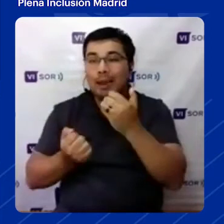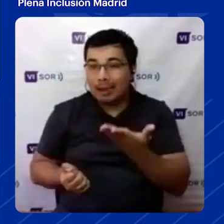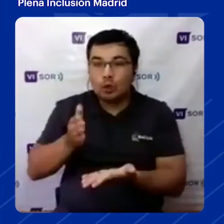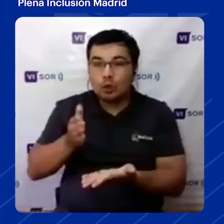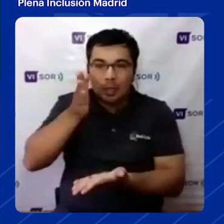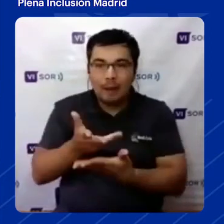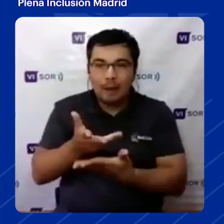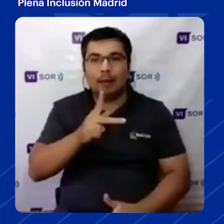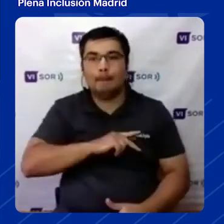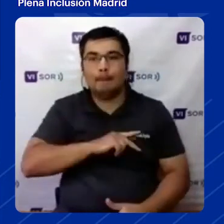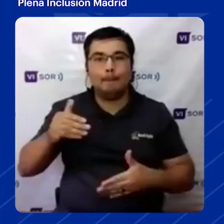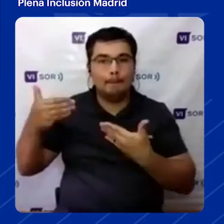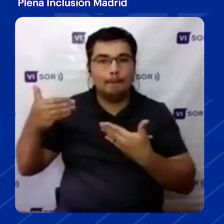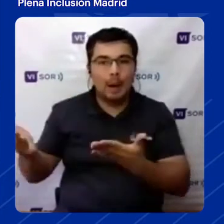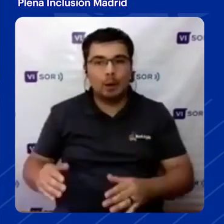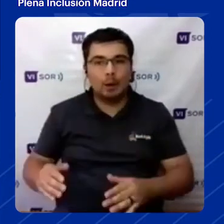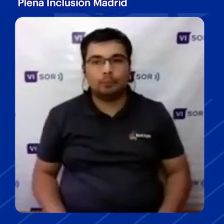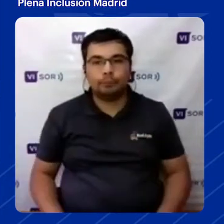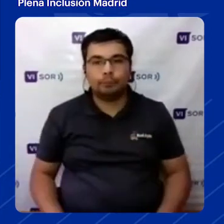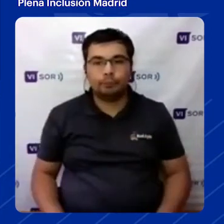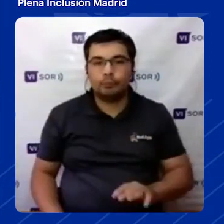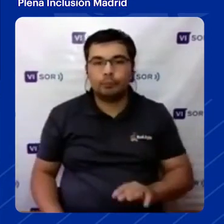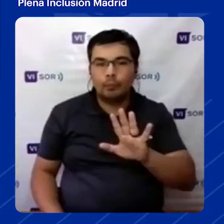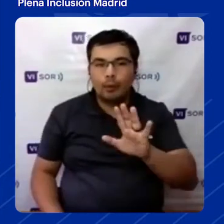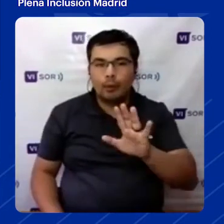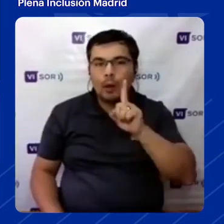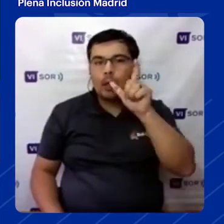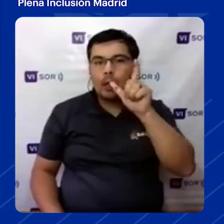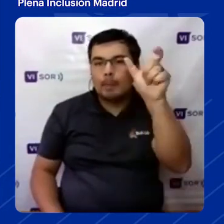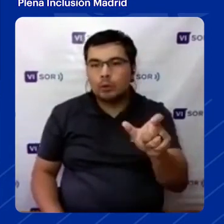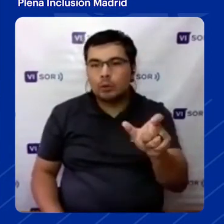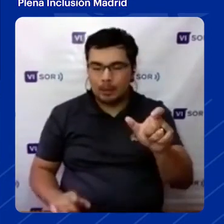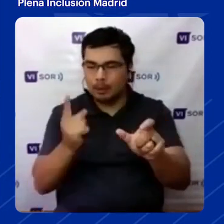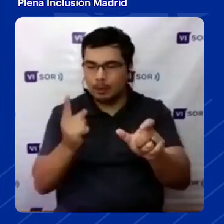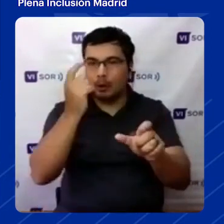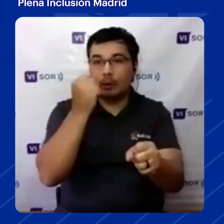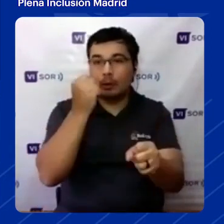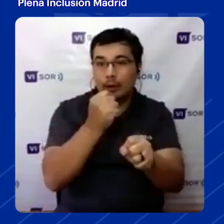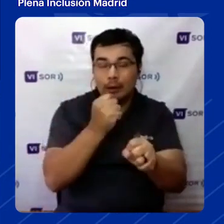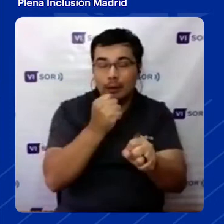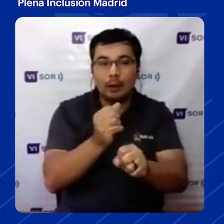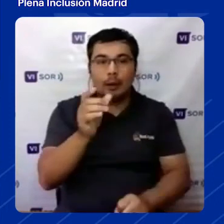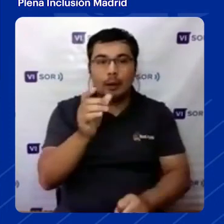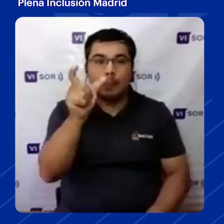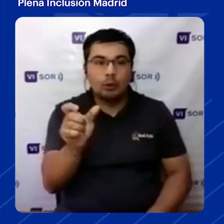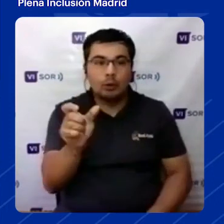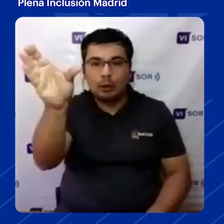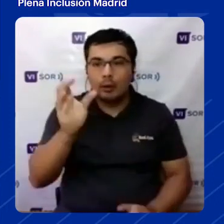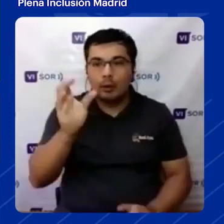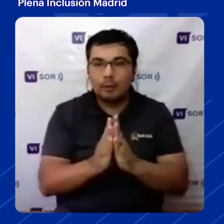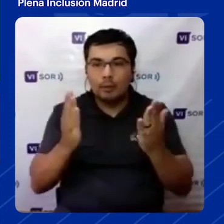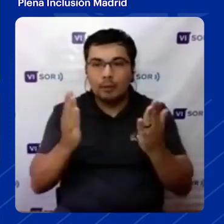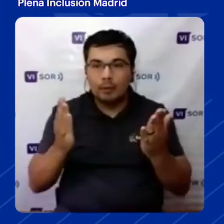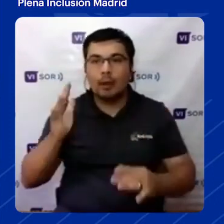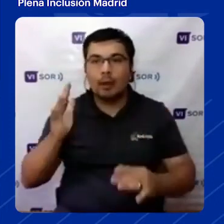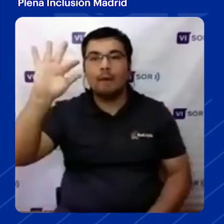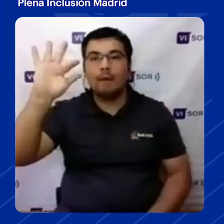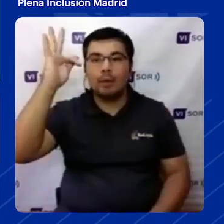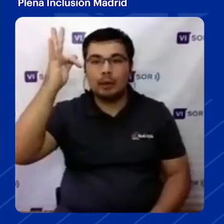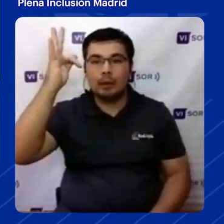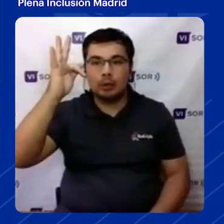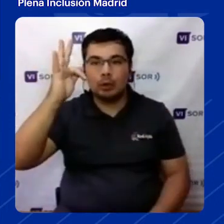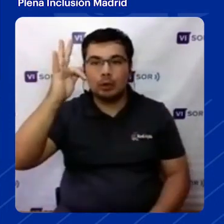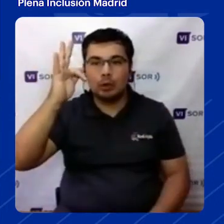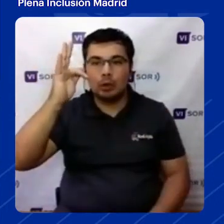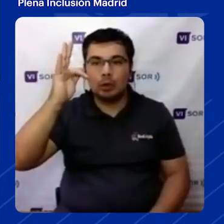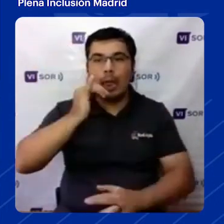Les doy aquí algunas referencias. ¿Quiénes fueron los primeros en trabajar esto? Los bibliotecarios, la IFLA, la Federación Internacional de Bibliotecarios. Todos